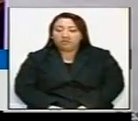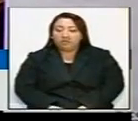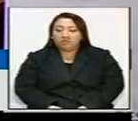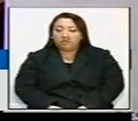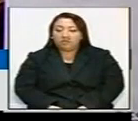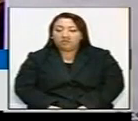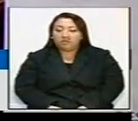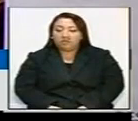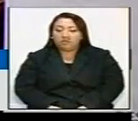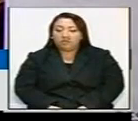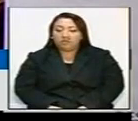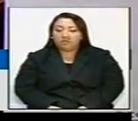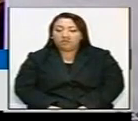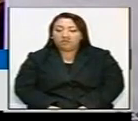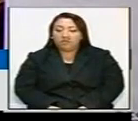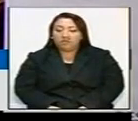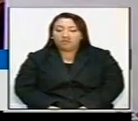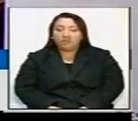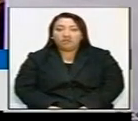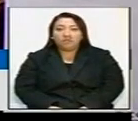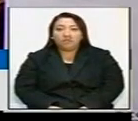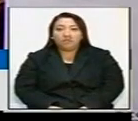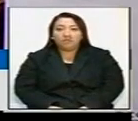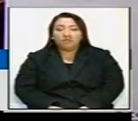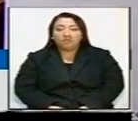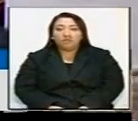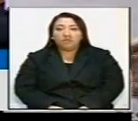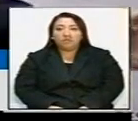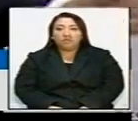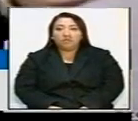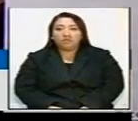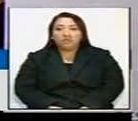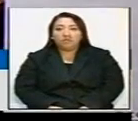Entonces, las diferentes investigaciones que se hacen por esta organización